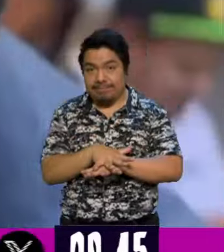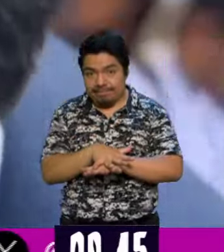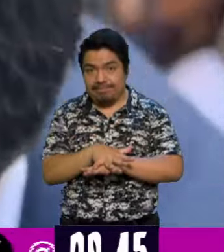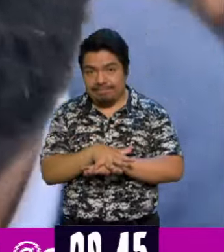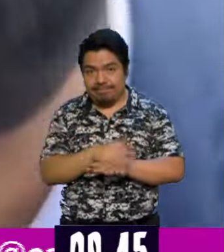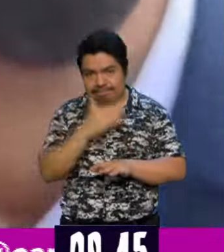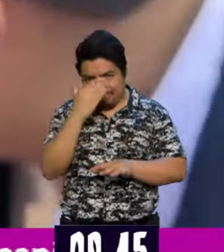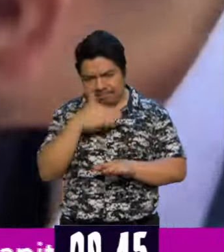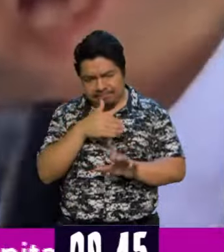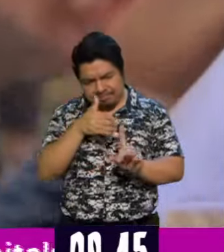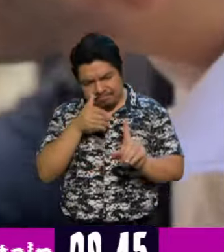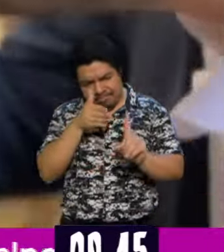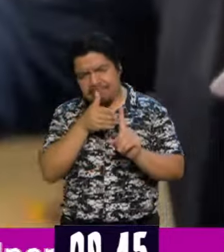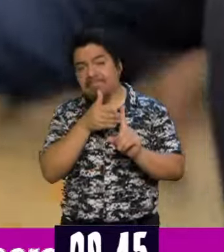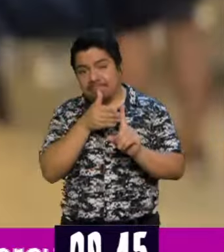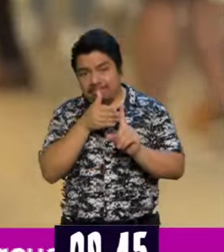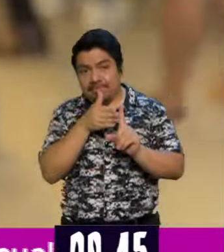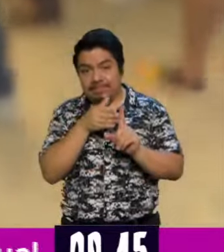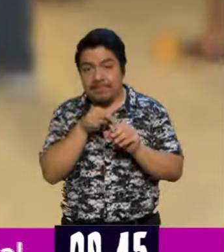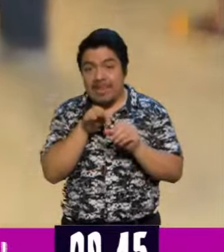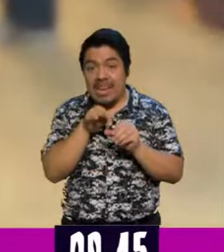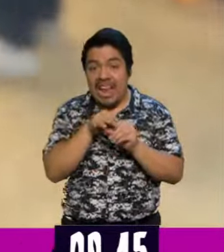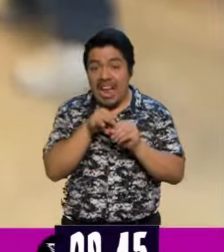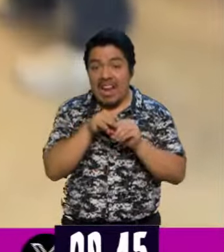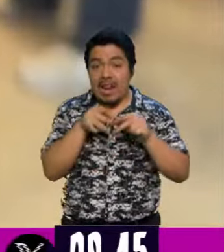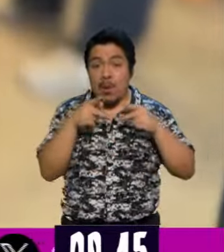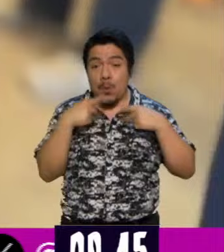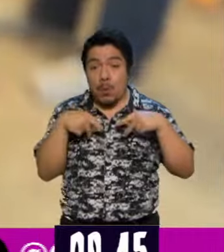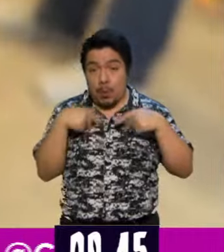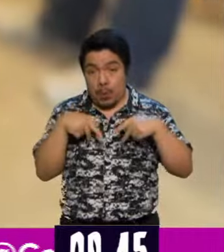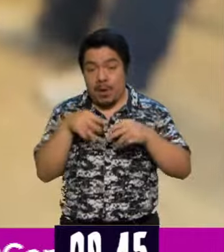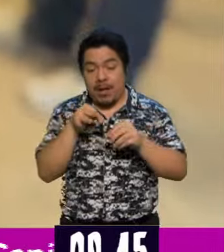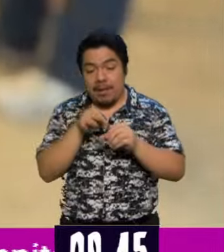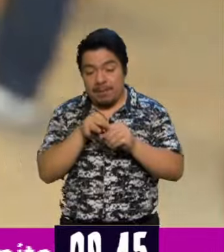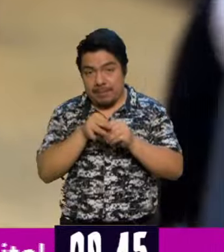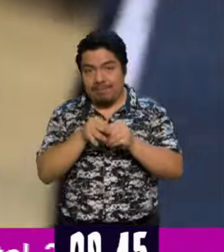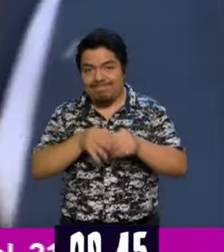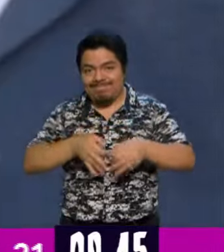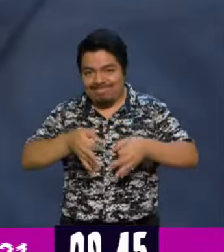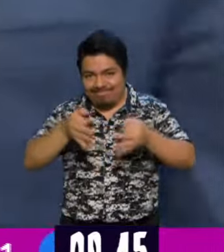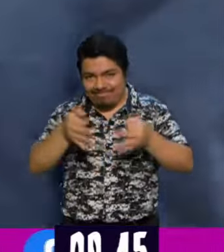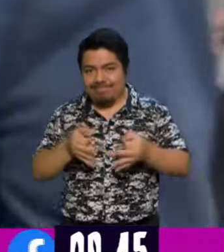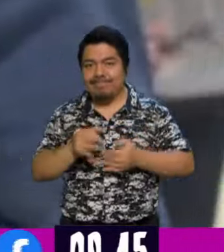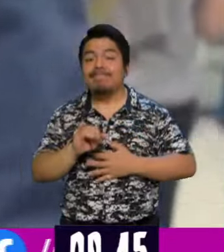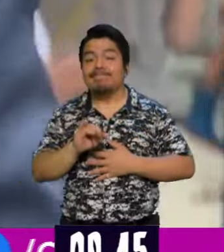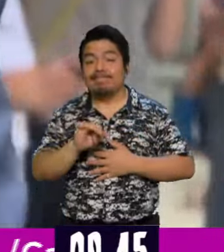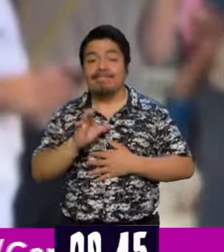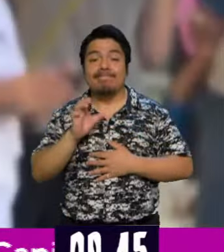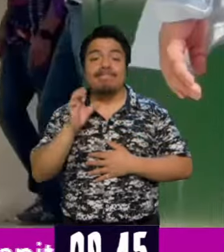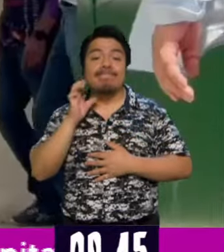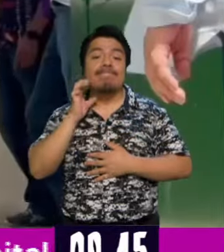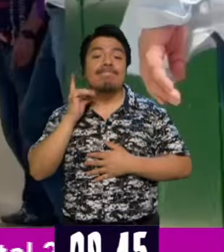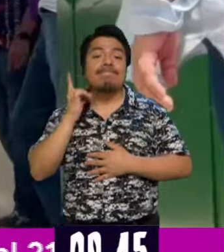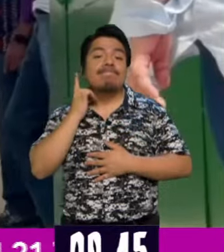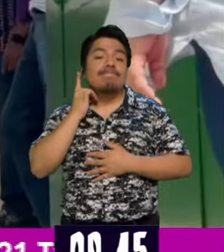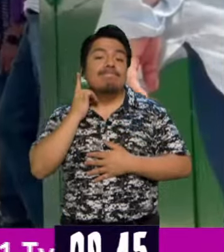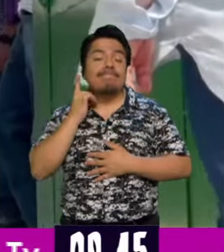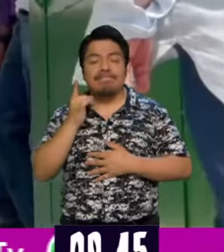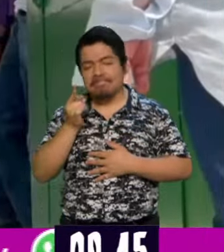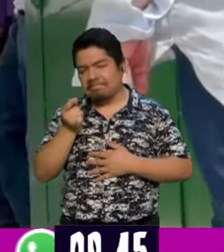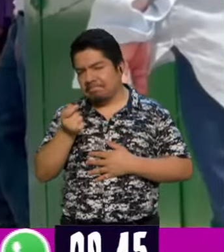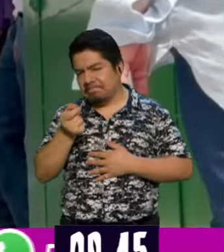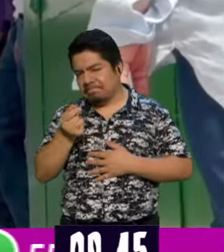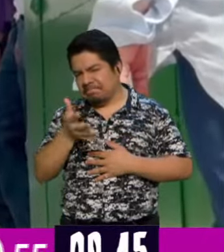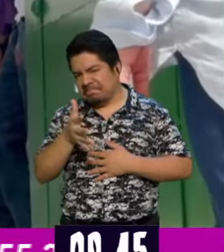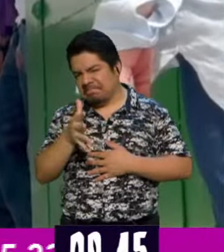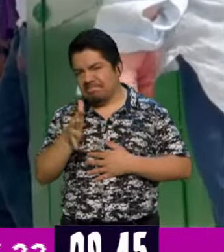que es determinante, el voto ciudadano, que confirma que en la Cámara de Diputados y un poco en